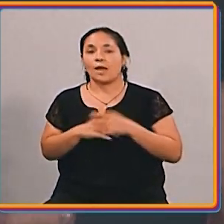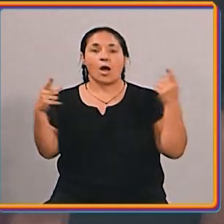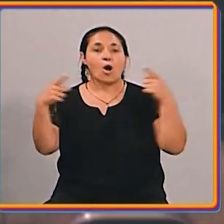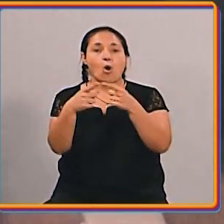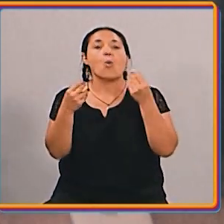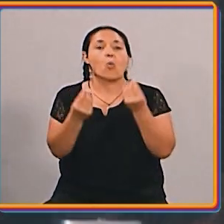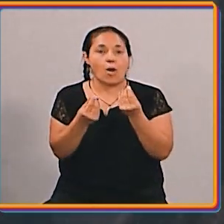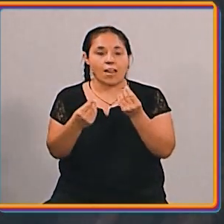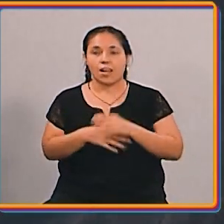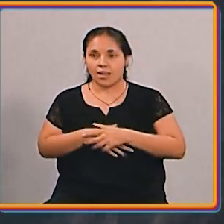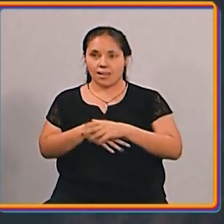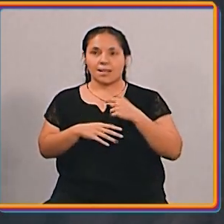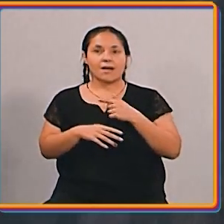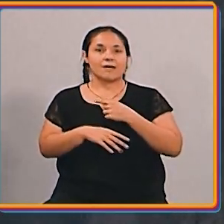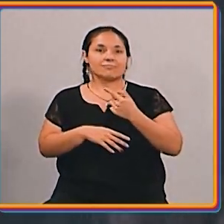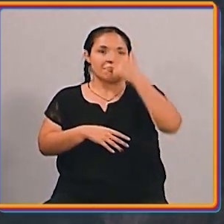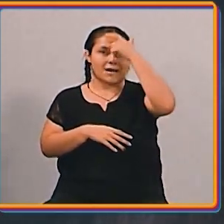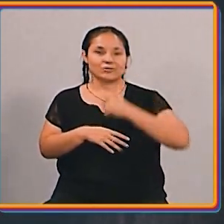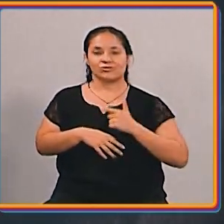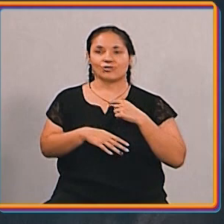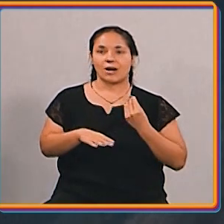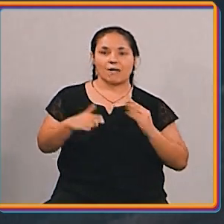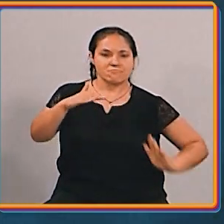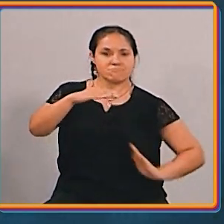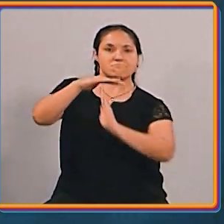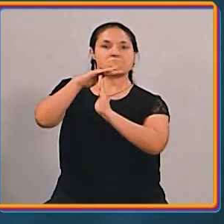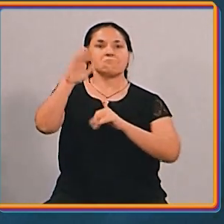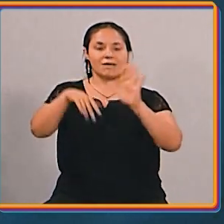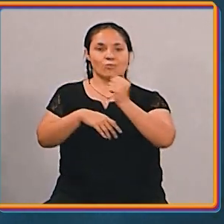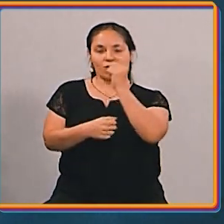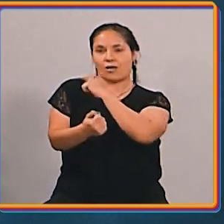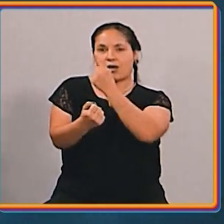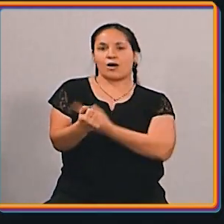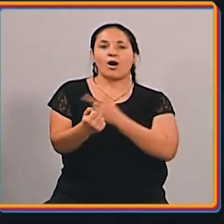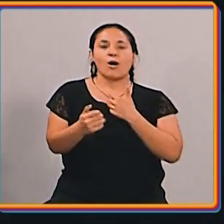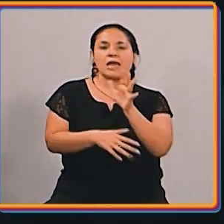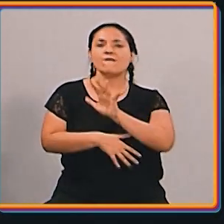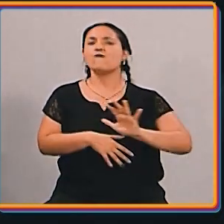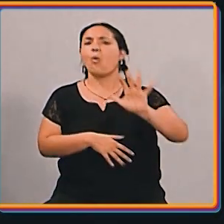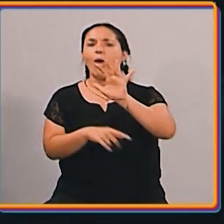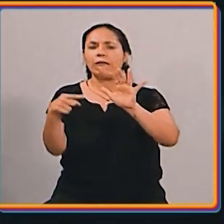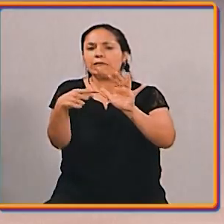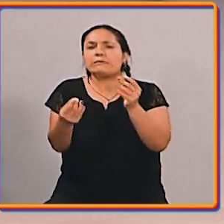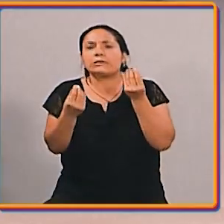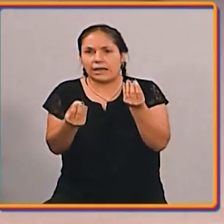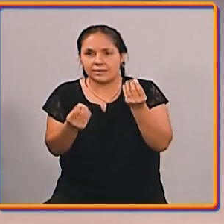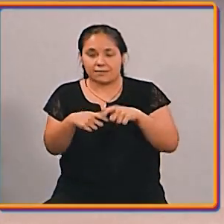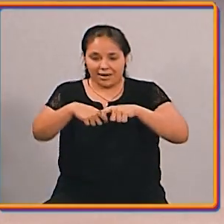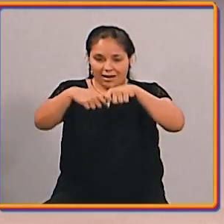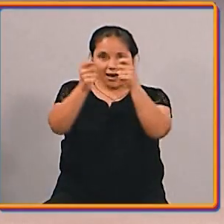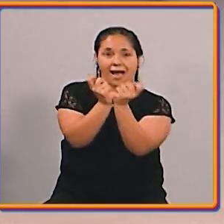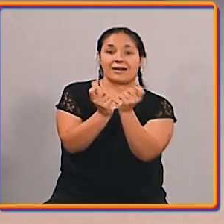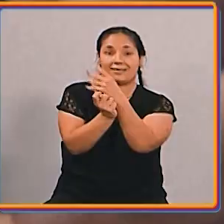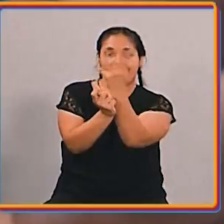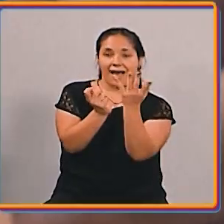El objetivo del juego consiste en ser la última persona con influencia en la mesa, y por influencia nos referimos a las cartas